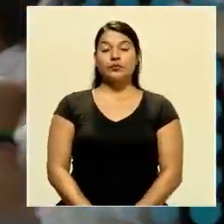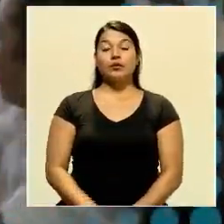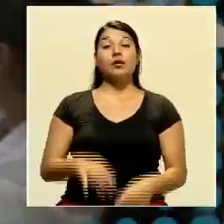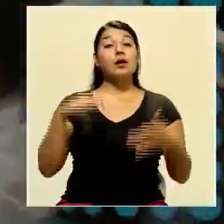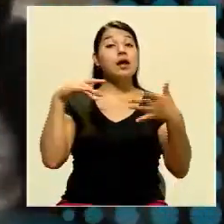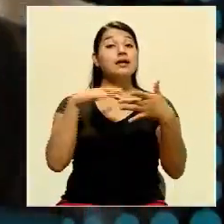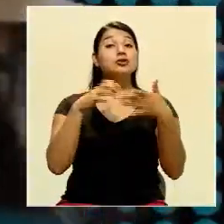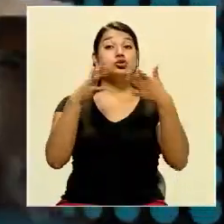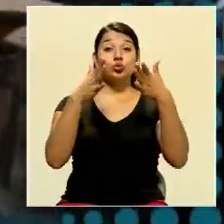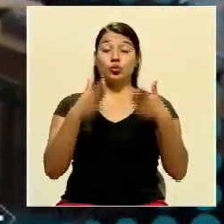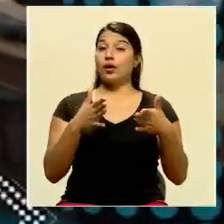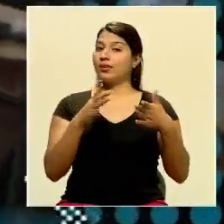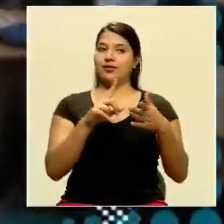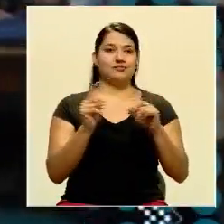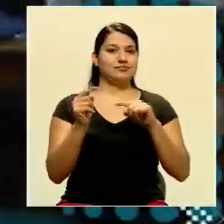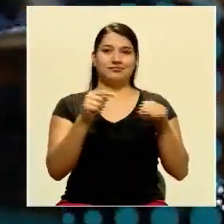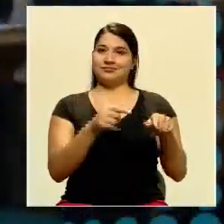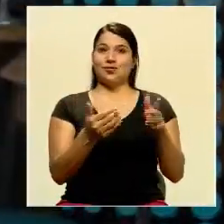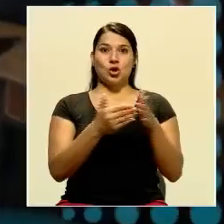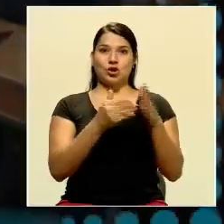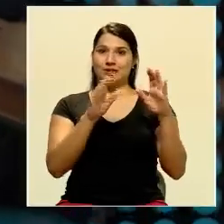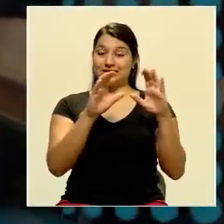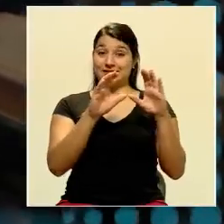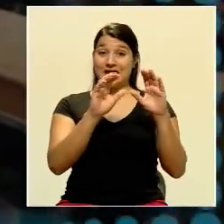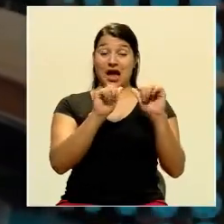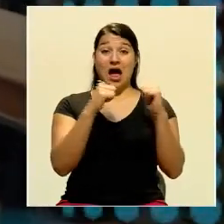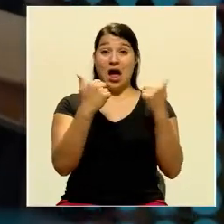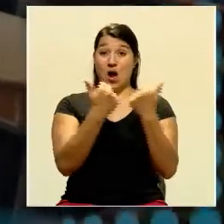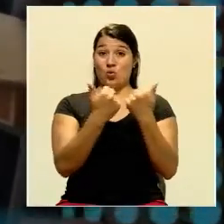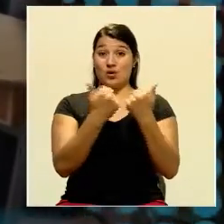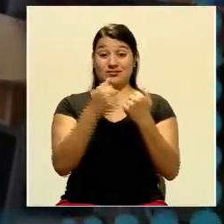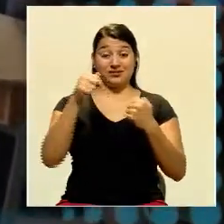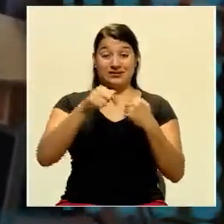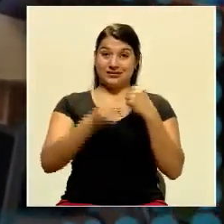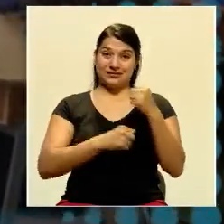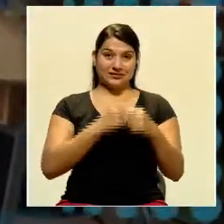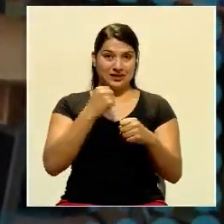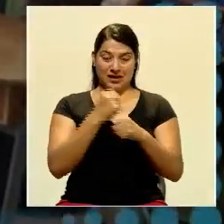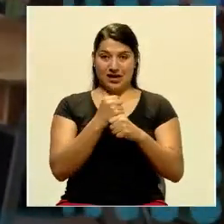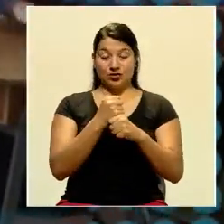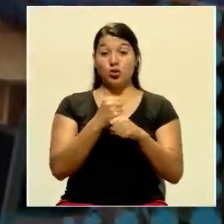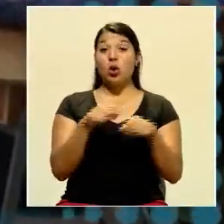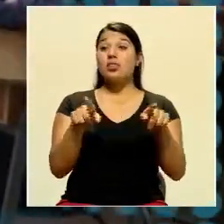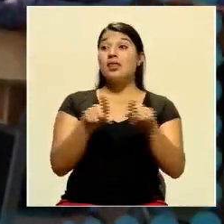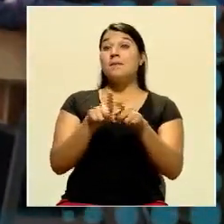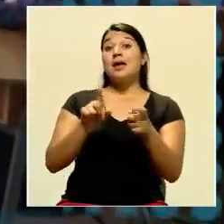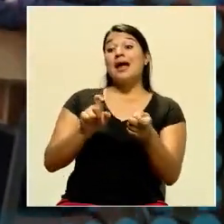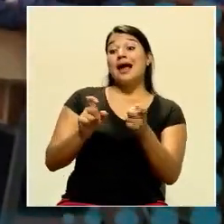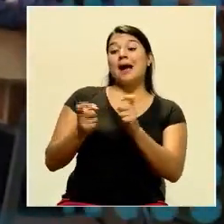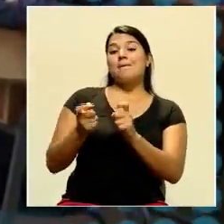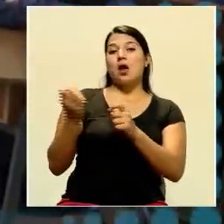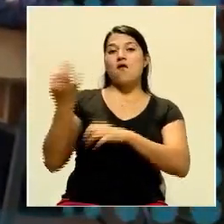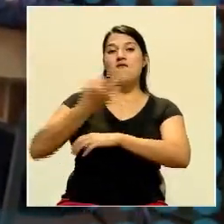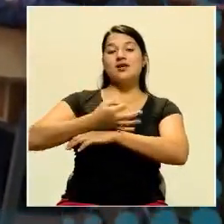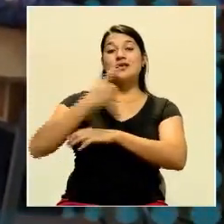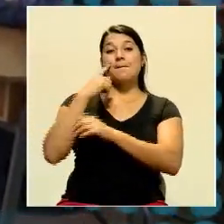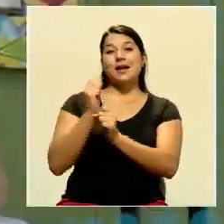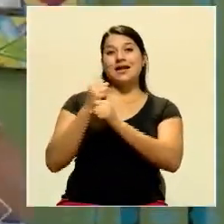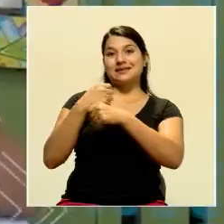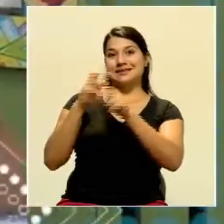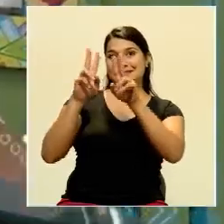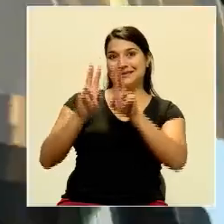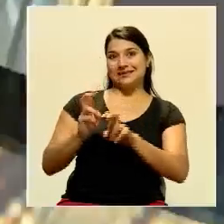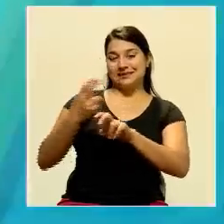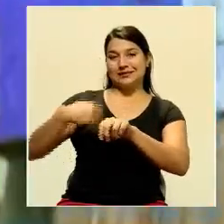Los estudiantes no volverán a las aulas por lo que resta de este año. Además, hubo cambio de fechas para las pruebas